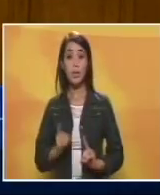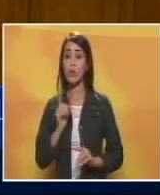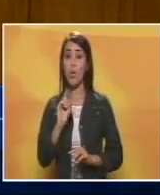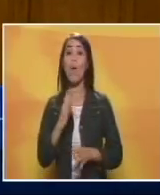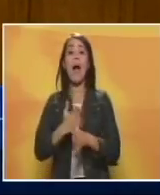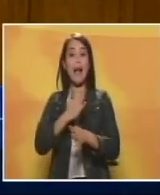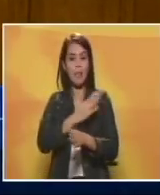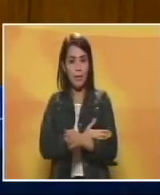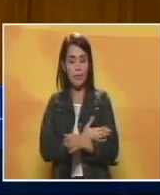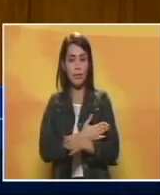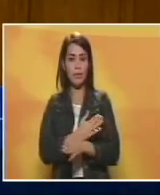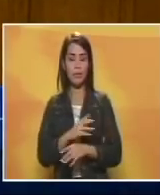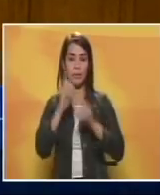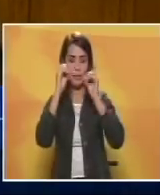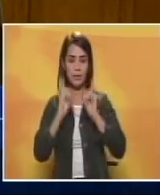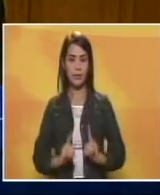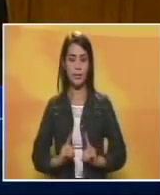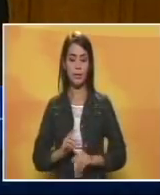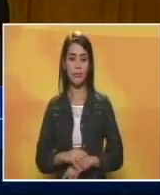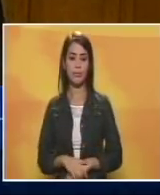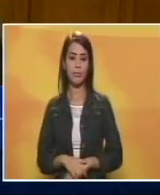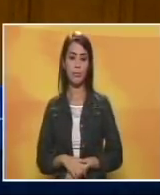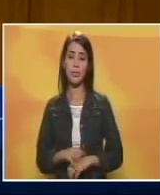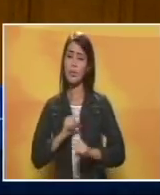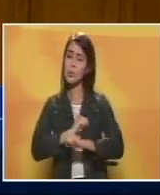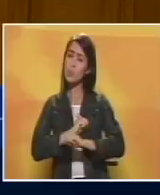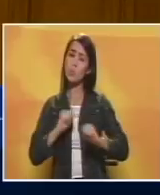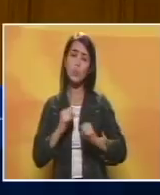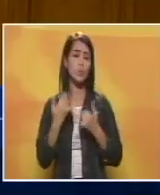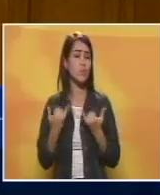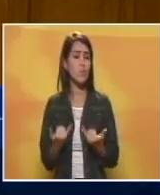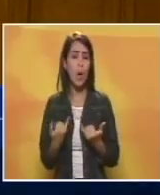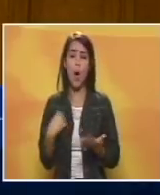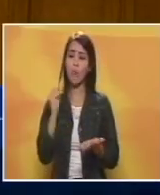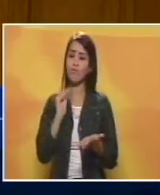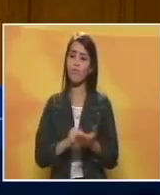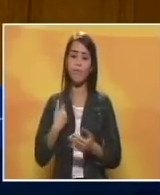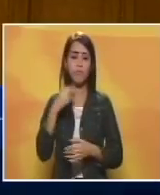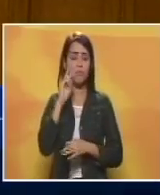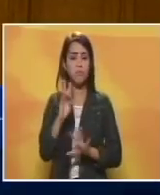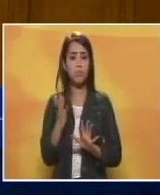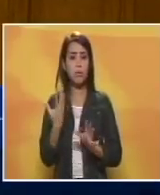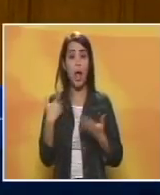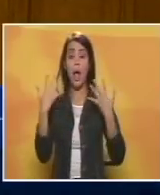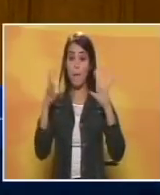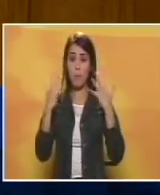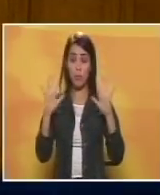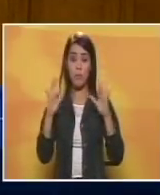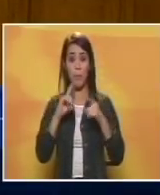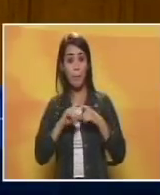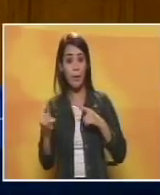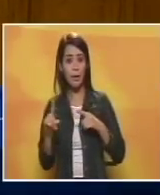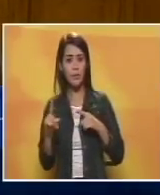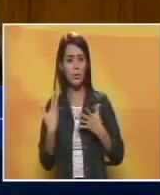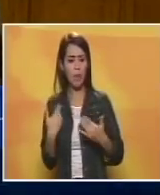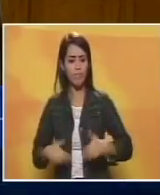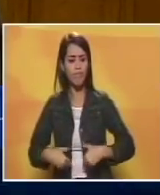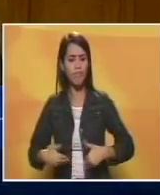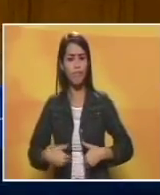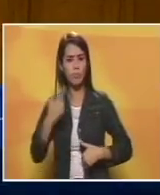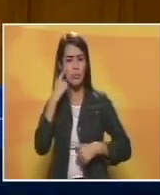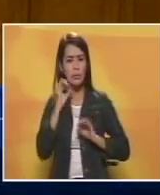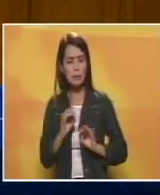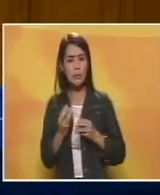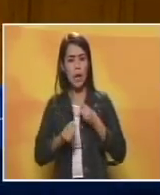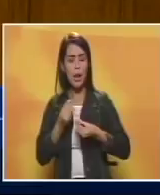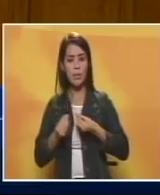las decisiones. No puede ser que ahora es que se intente rectificar, cosa que aplaudimos, pero que no se intente rectificar en el